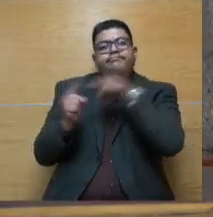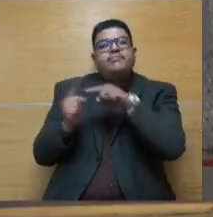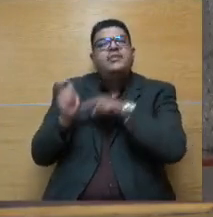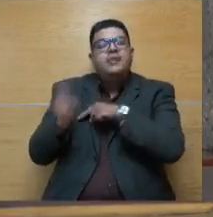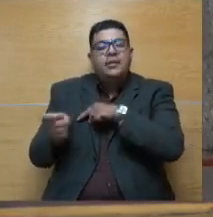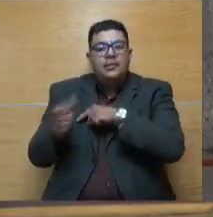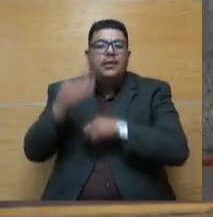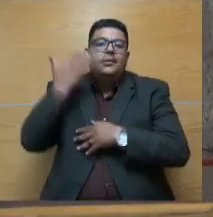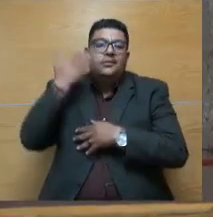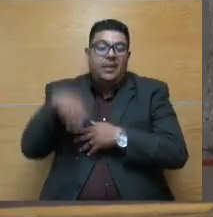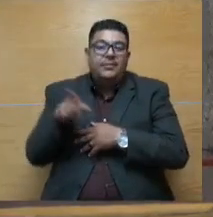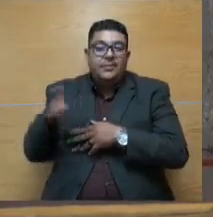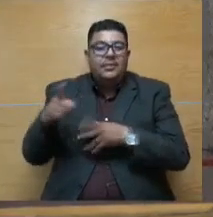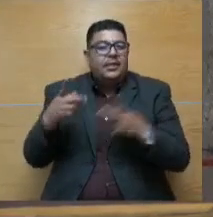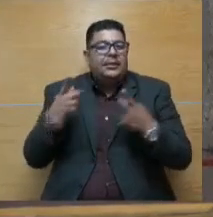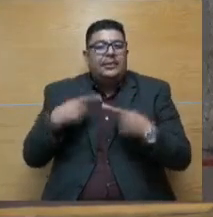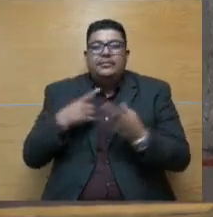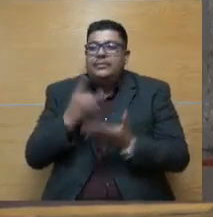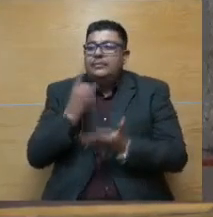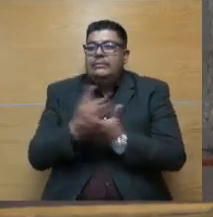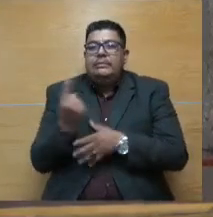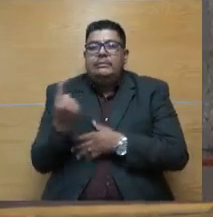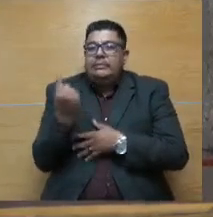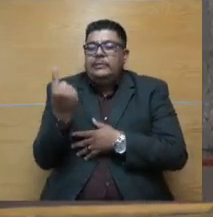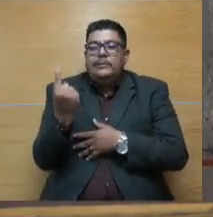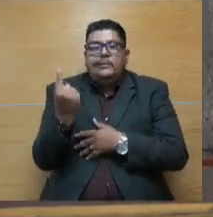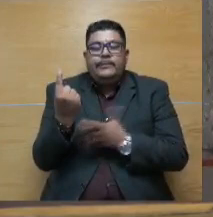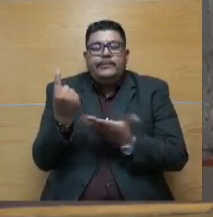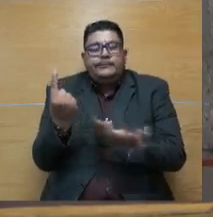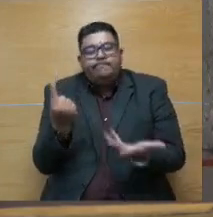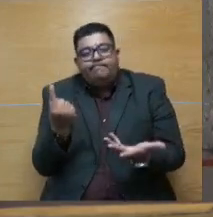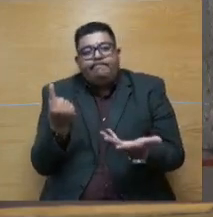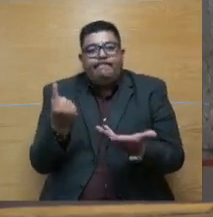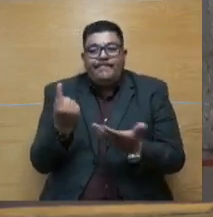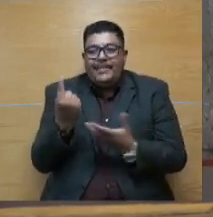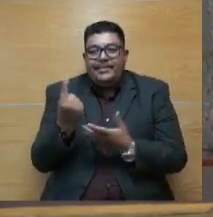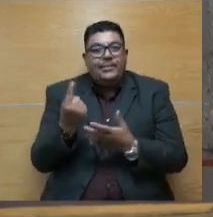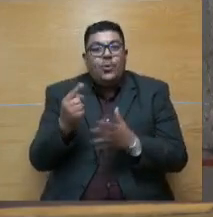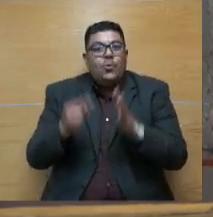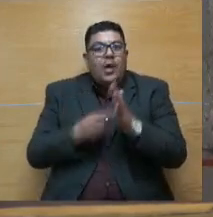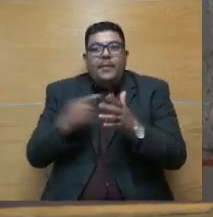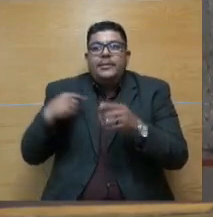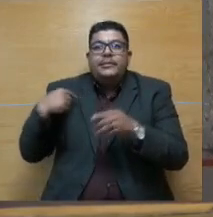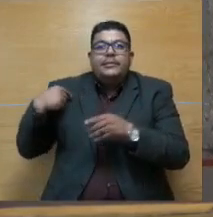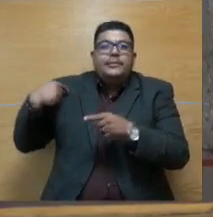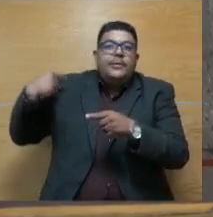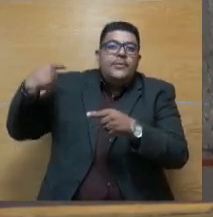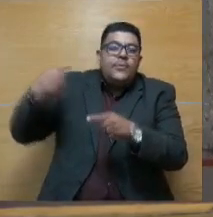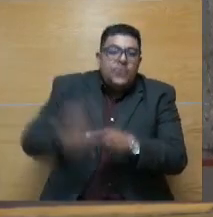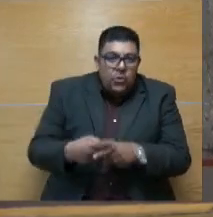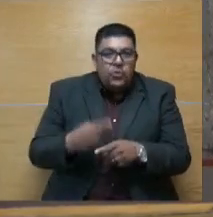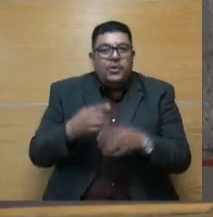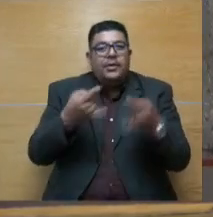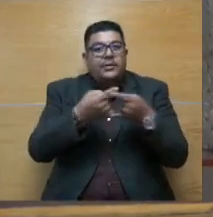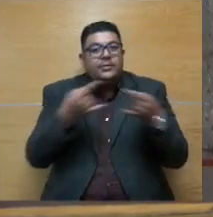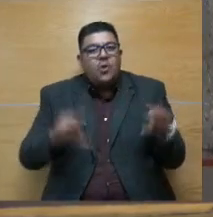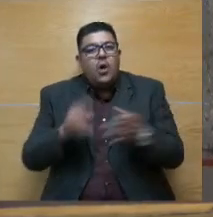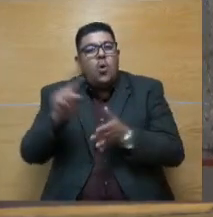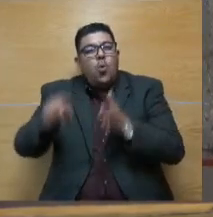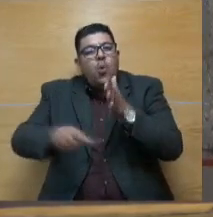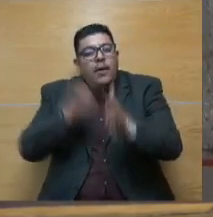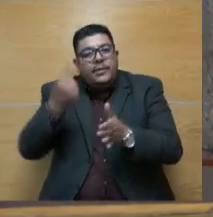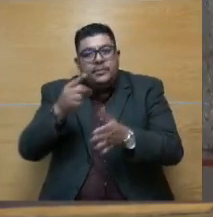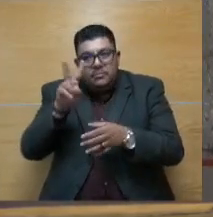que de esas que solamente se van dando de vez en vez en la historia de la humanidad y en nuestra sociedad en